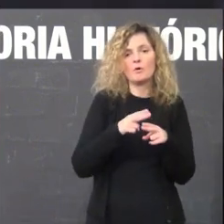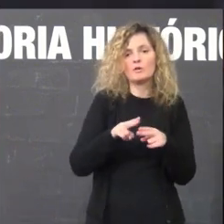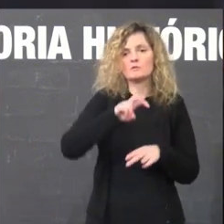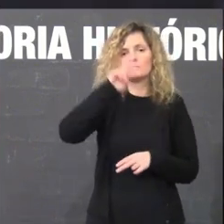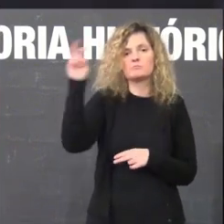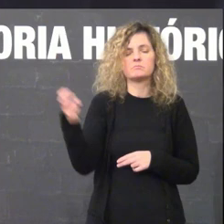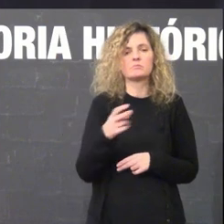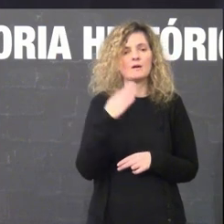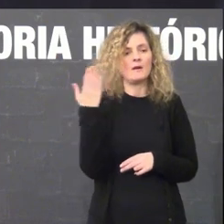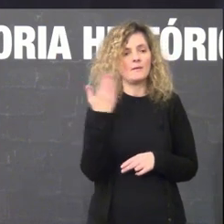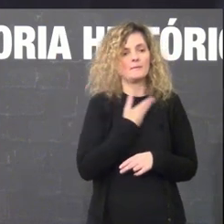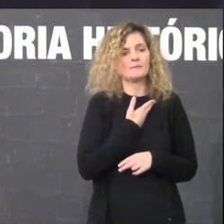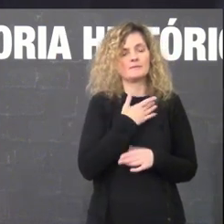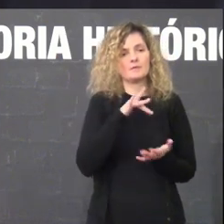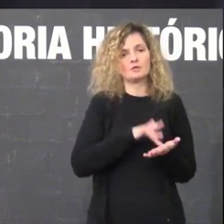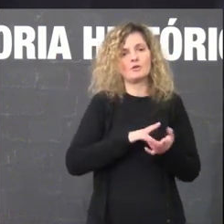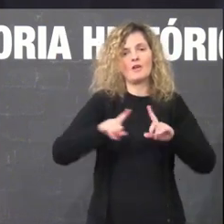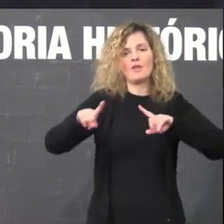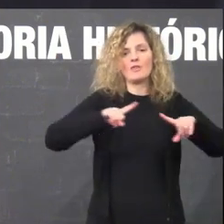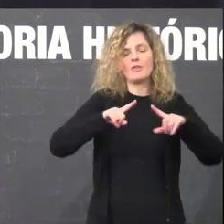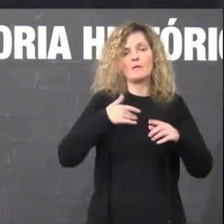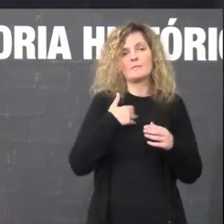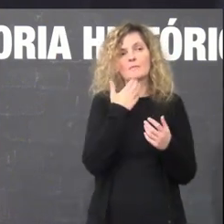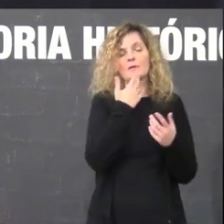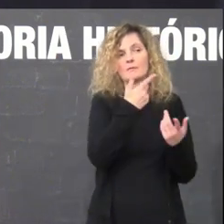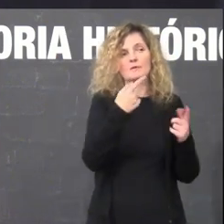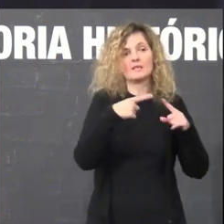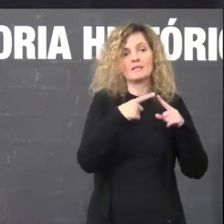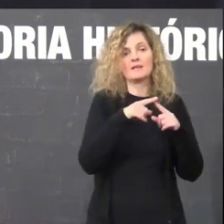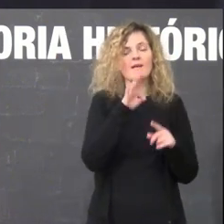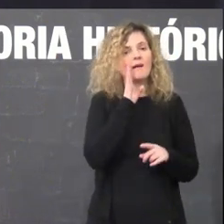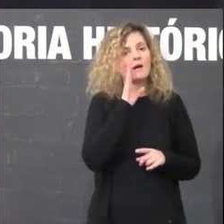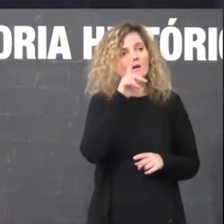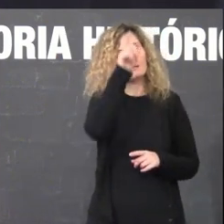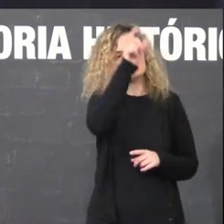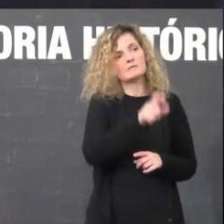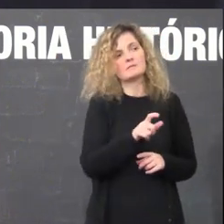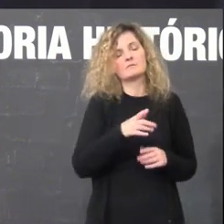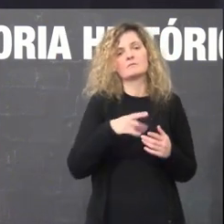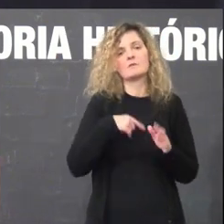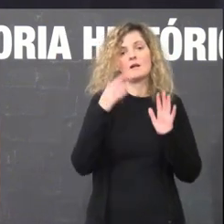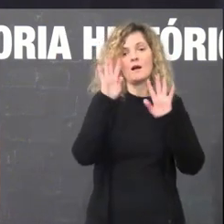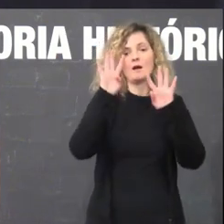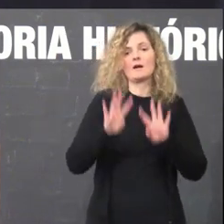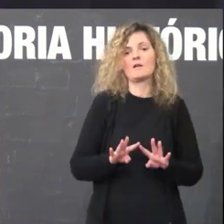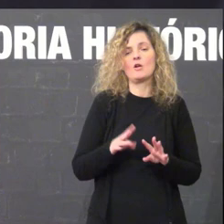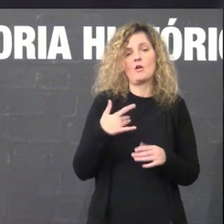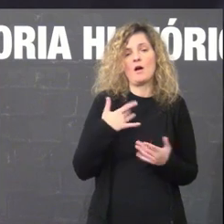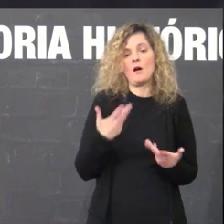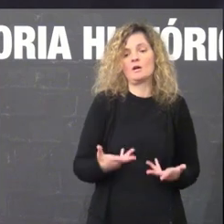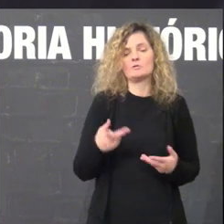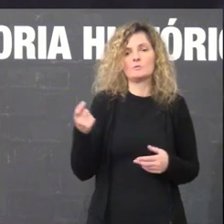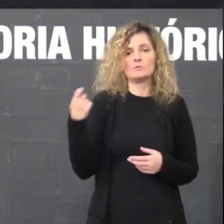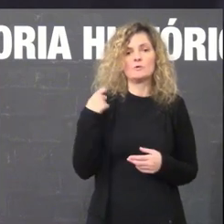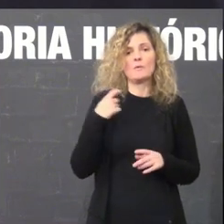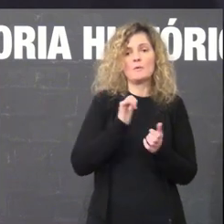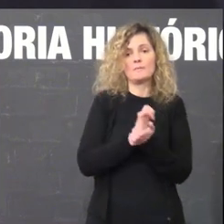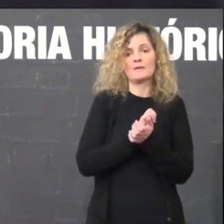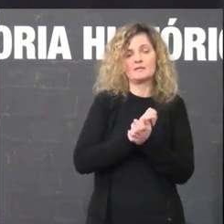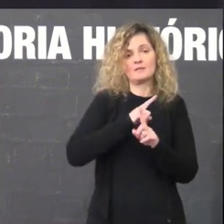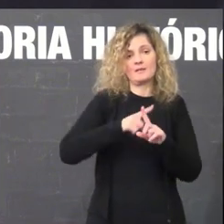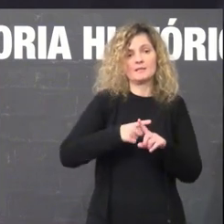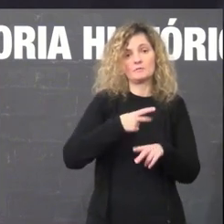quienes habían sido Víctimas de la dictadura mi tío por ejemplo el que os digo que que pasó todo de la dictadura en la cárcel cobra una pensión por ser preso